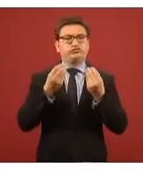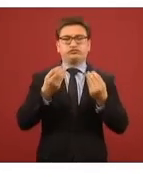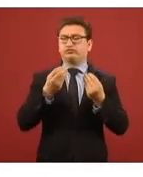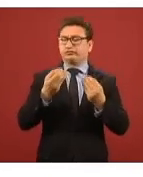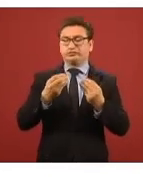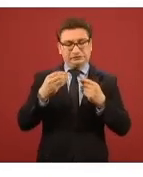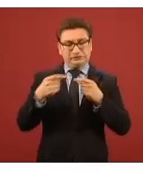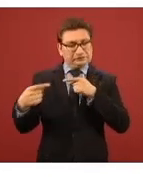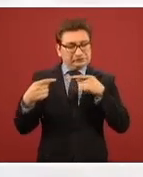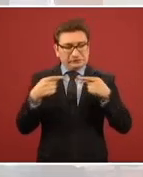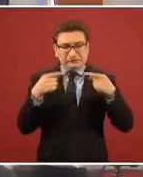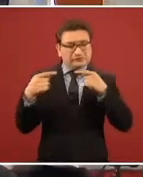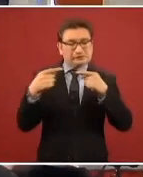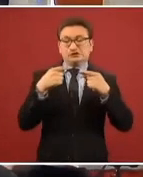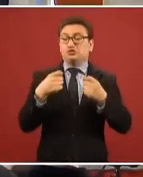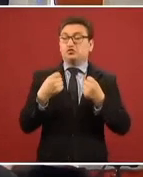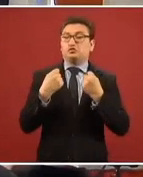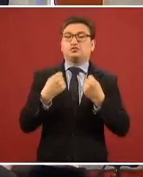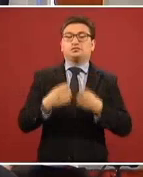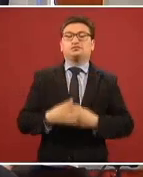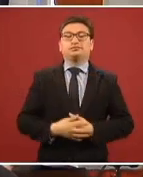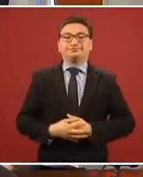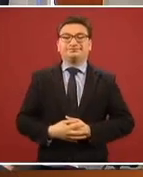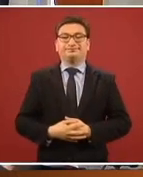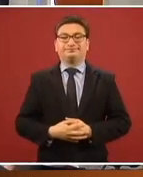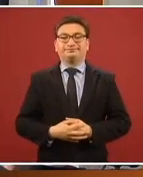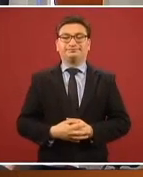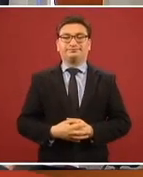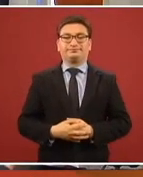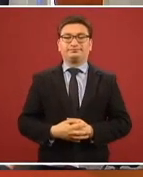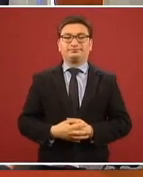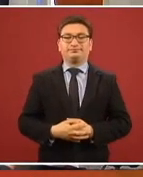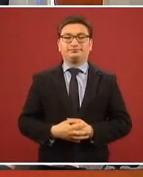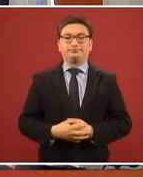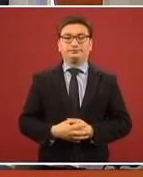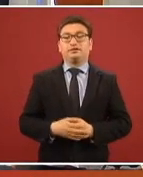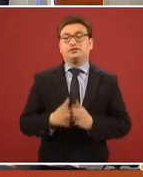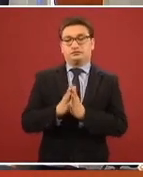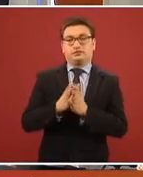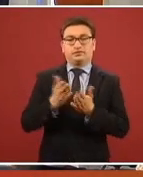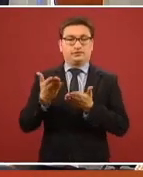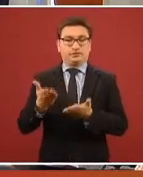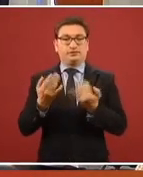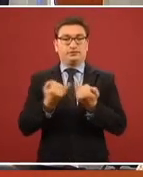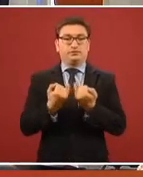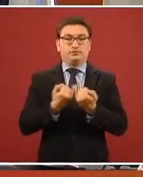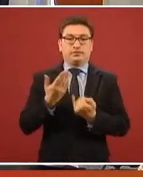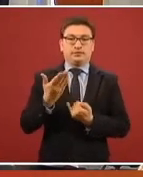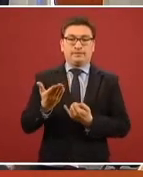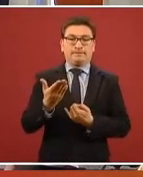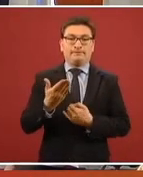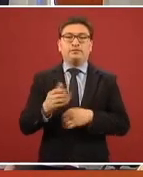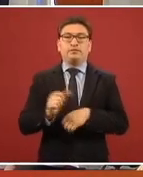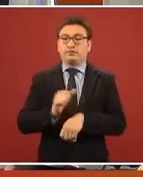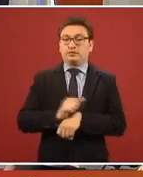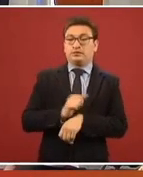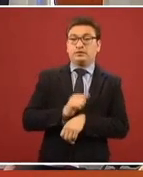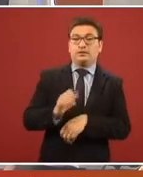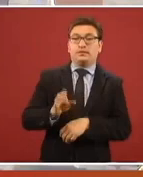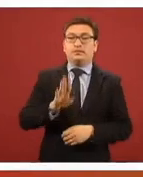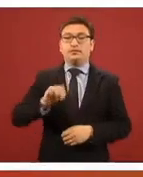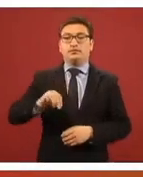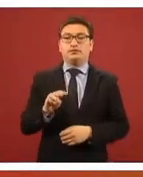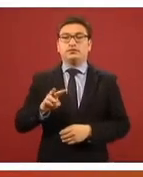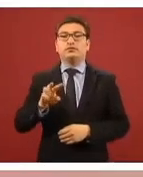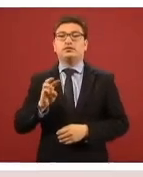puja muy intensa y muy fuerte por favor si fueran tan amables ahí tenemos este bmw w que se le